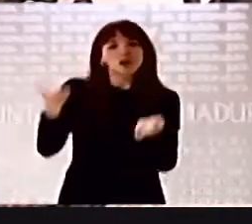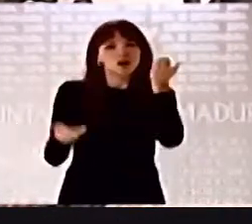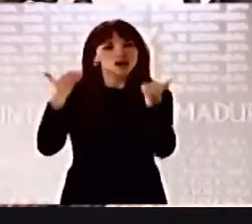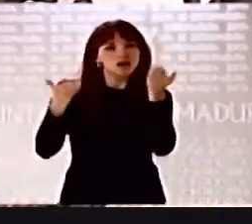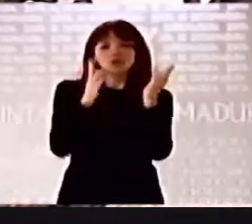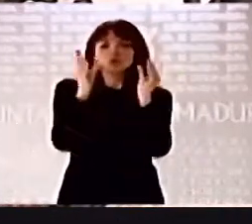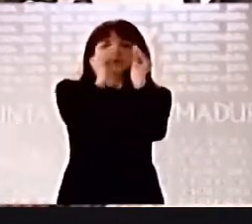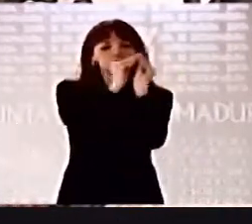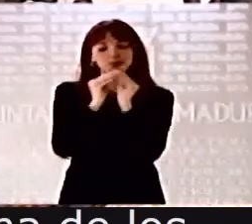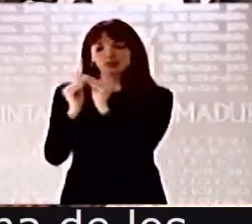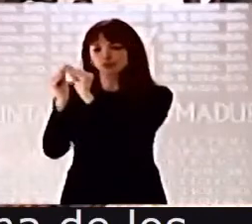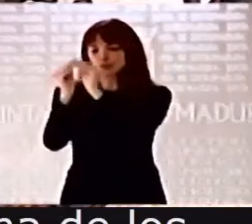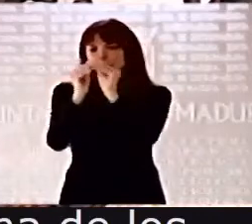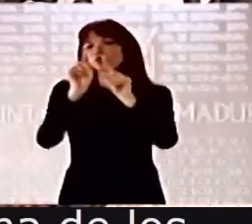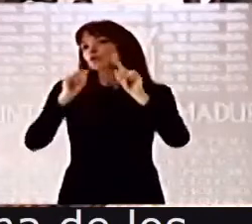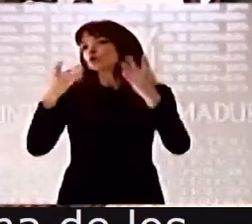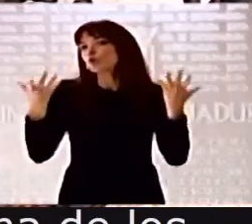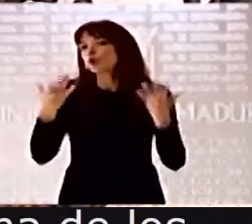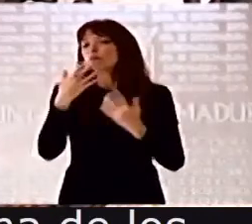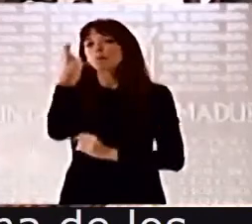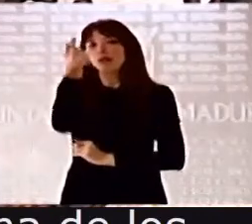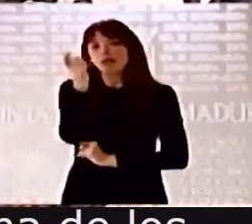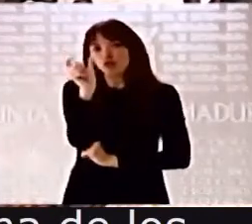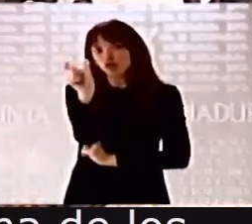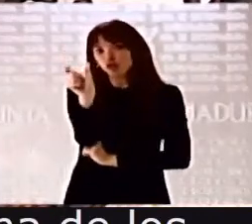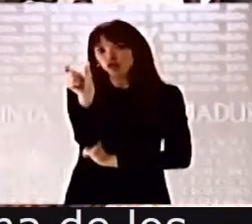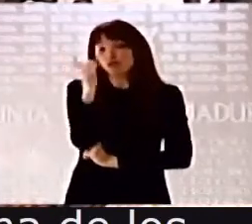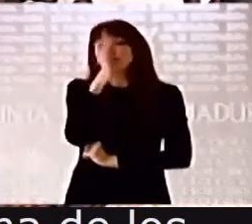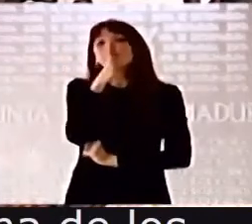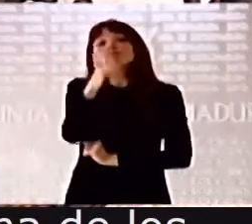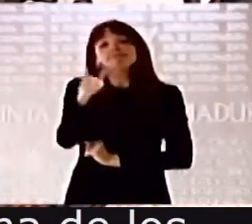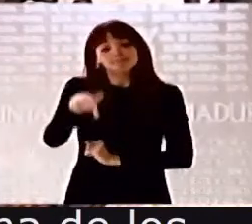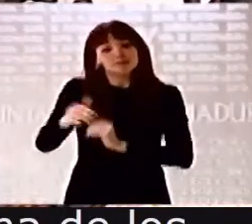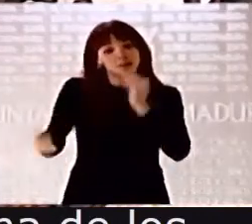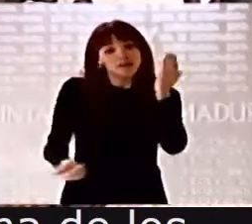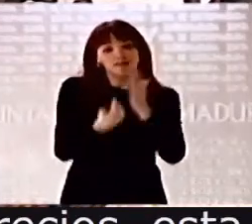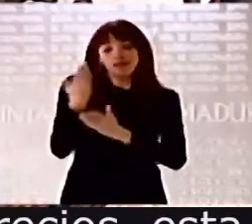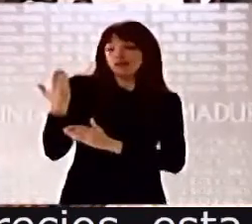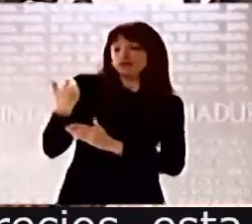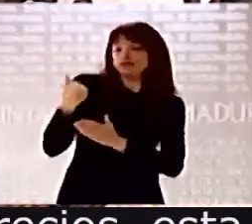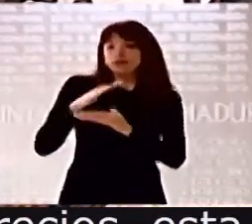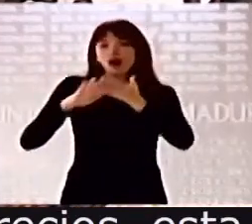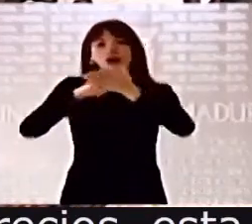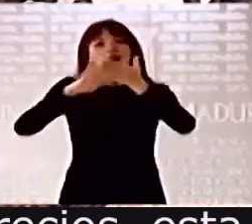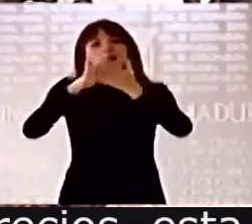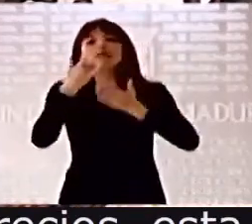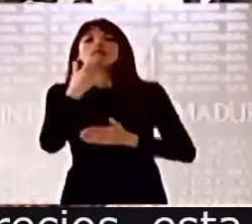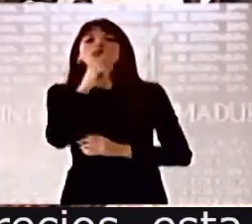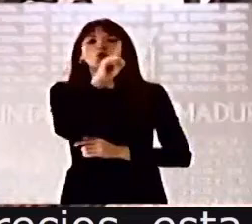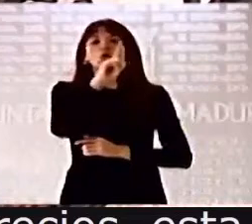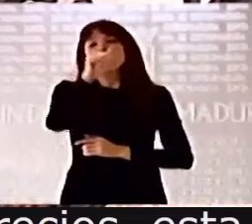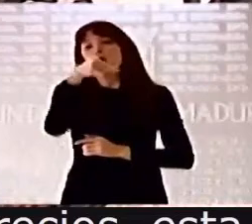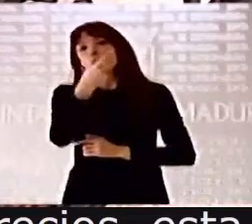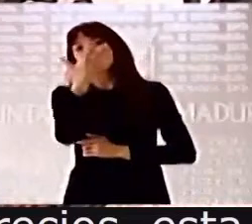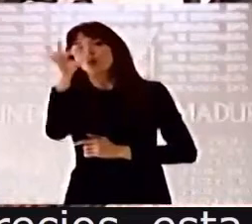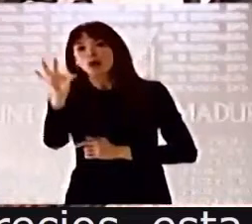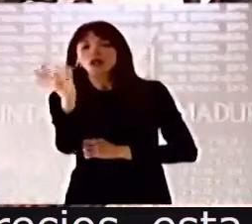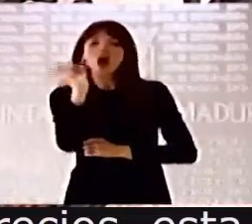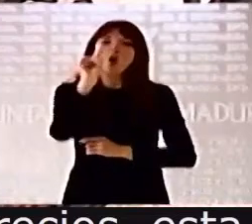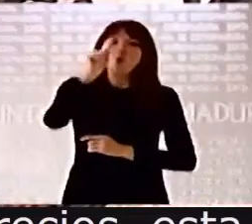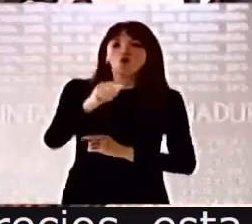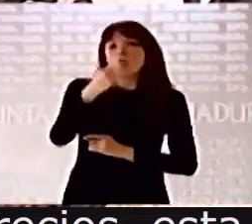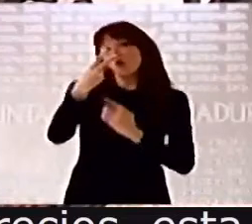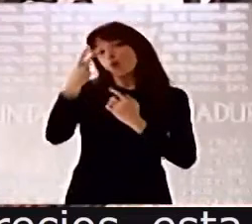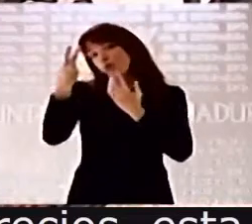en común es precisamente el problema de precios. Sin ir más lejos, esta mañana se estaba hablando de que se estaba pagando entre 1,50 € y 1,90 € el kilo para el